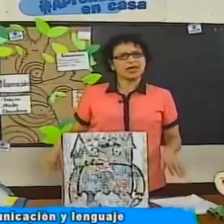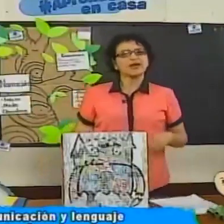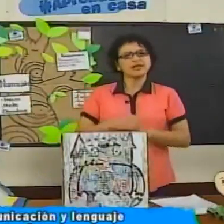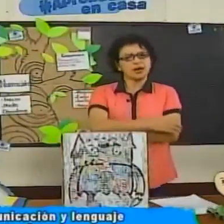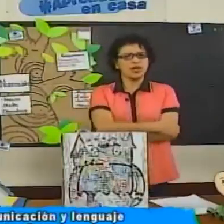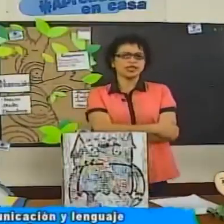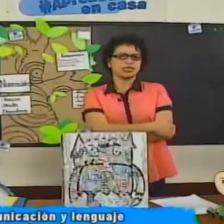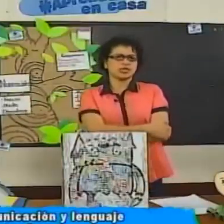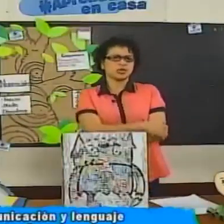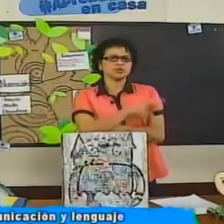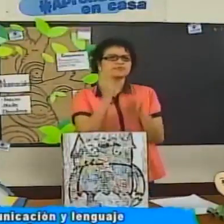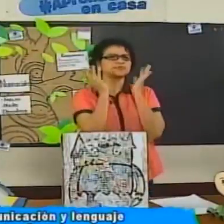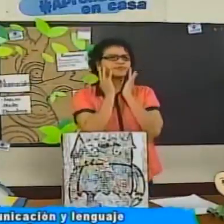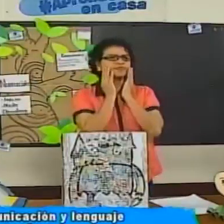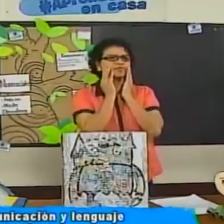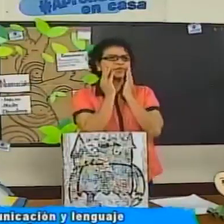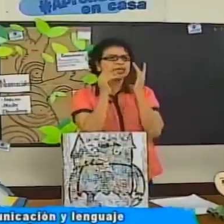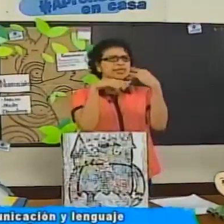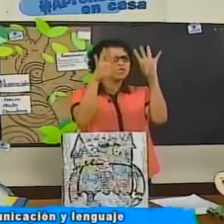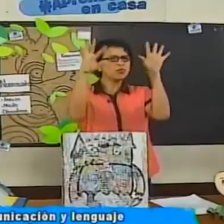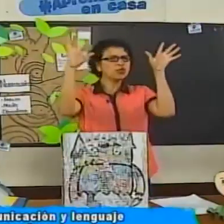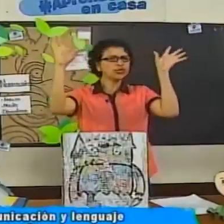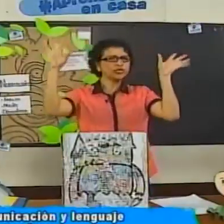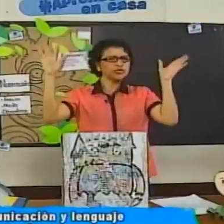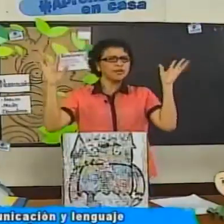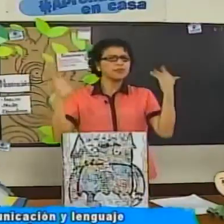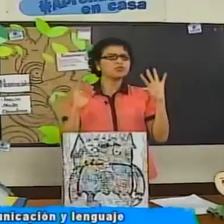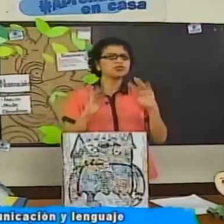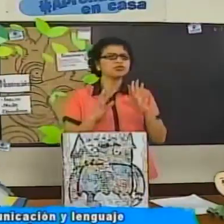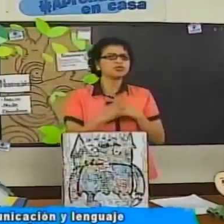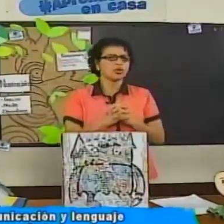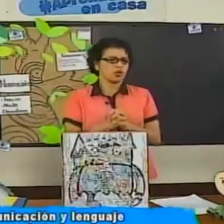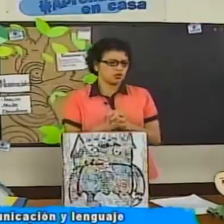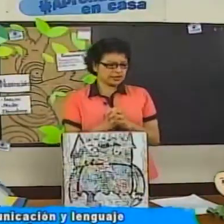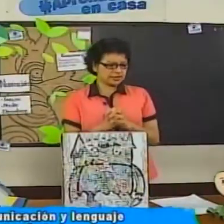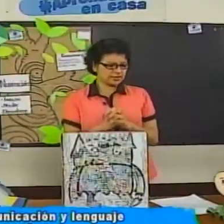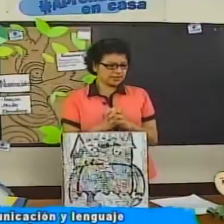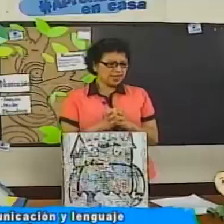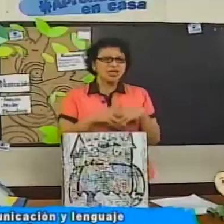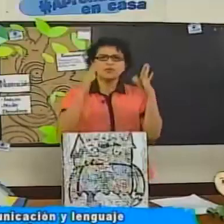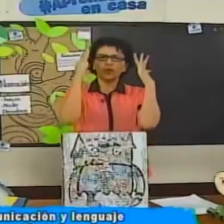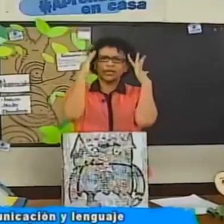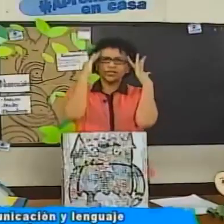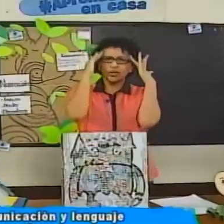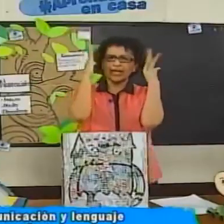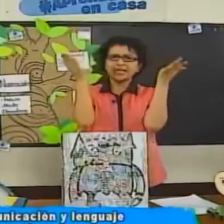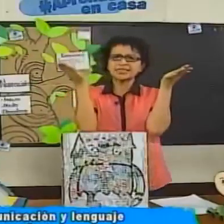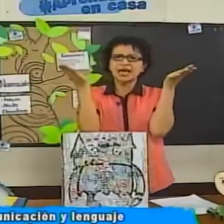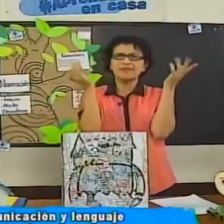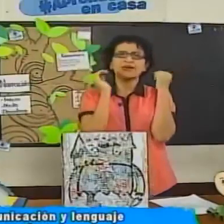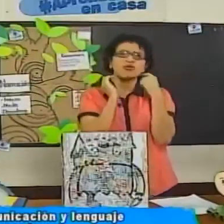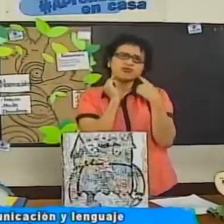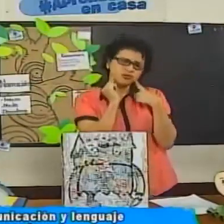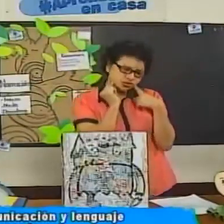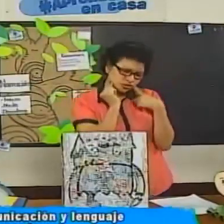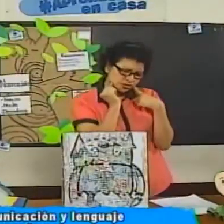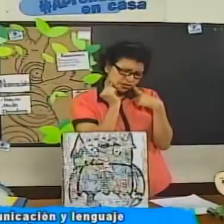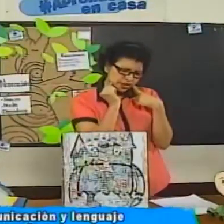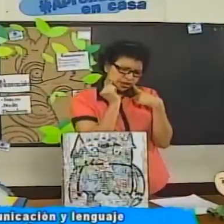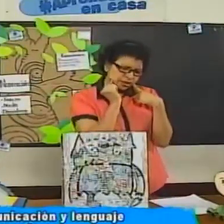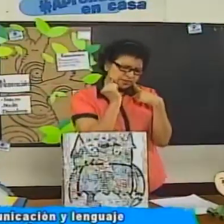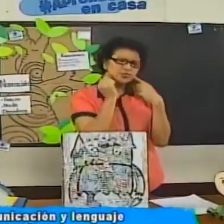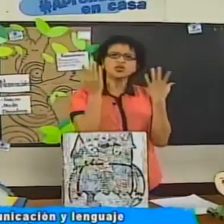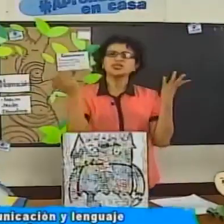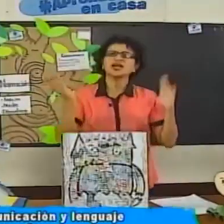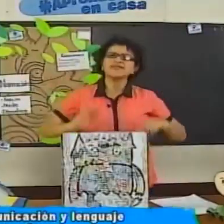esta vez había amanecido de muchos, de muchos colores. Y por eso él estaba confuso.